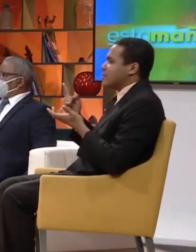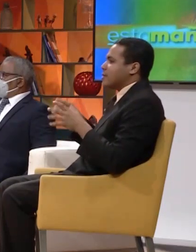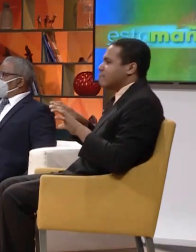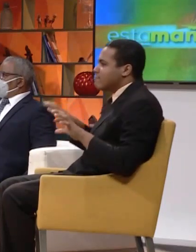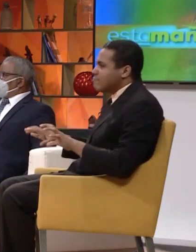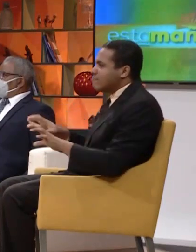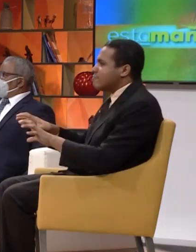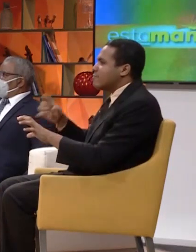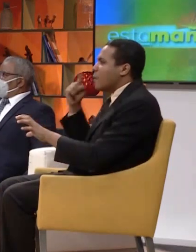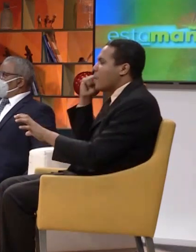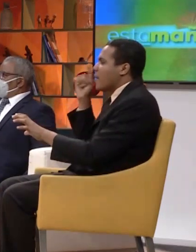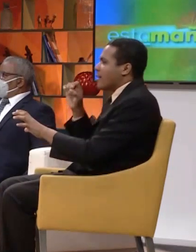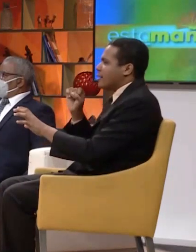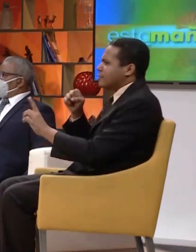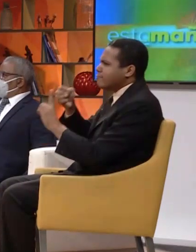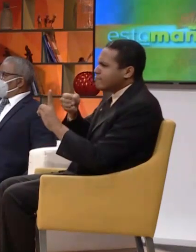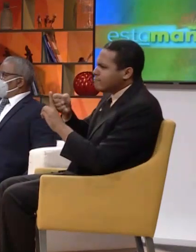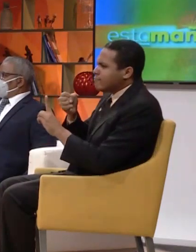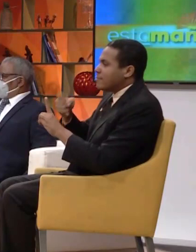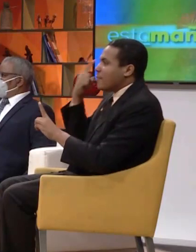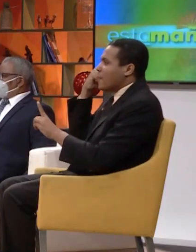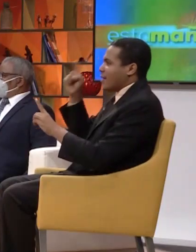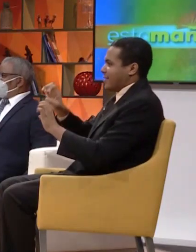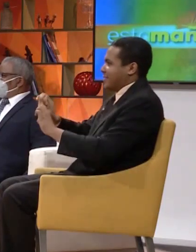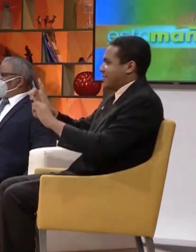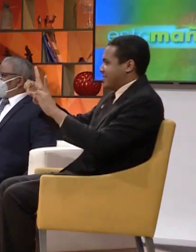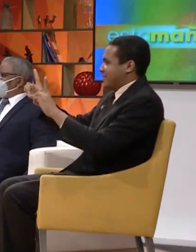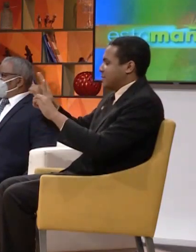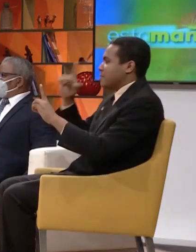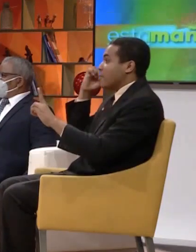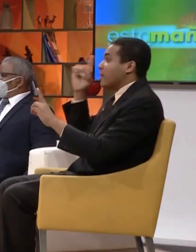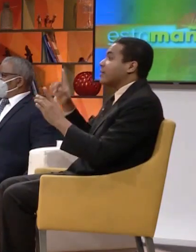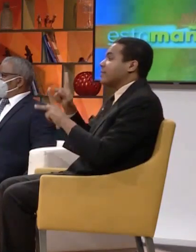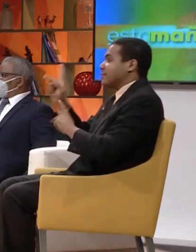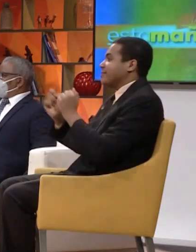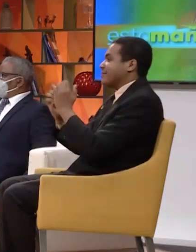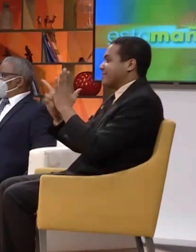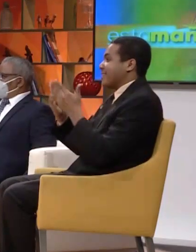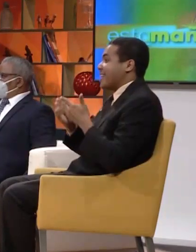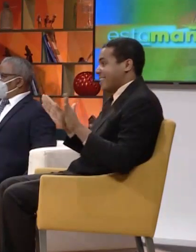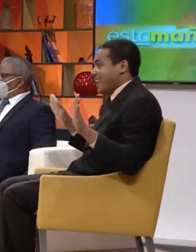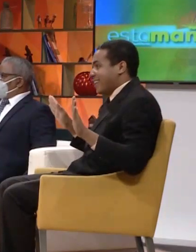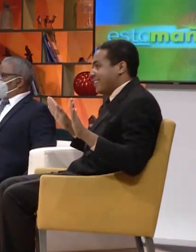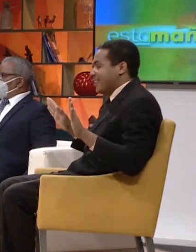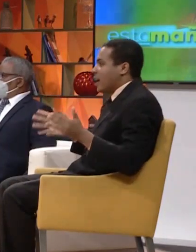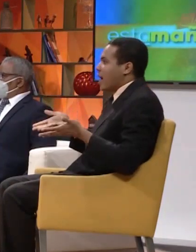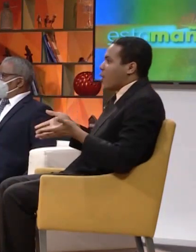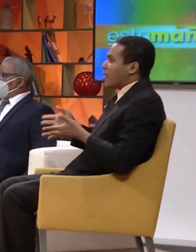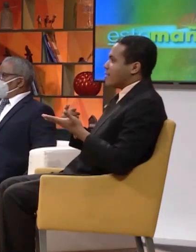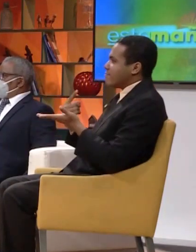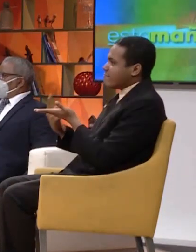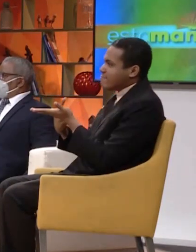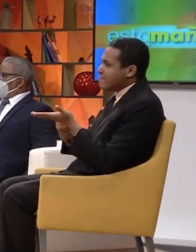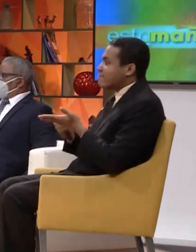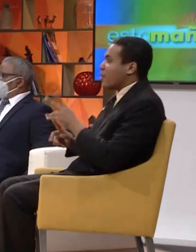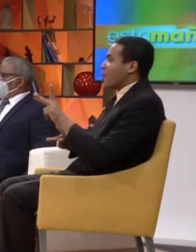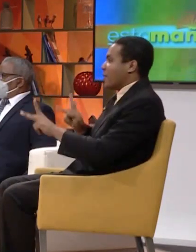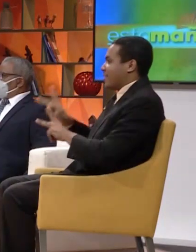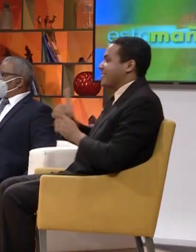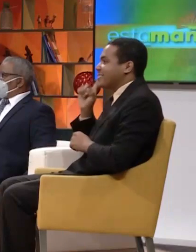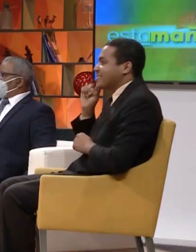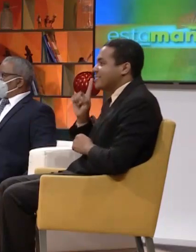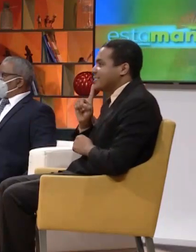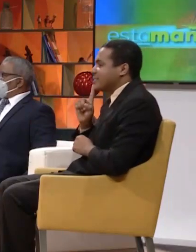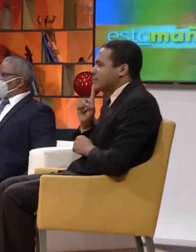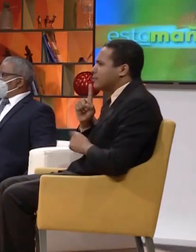inclusión tanto educativa de las personas con discapacidad en sentido general, pero en esta ocasión que estamos hablando de las personas sordas, y hay